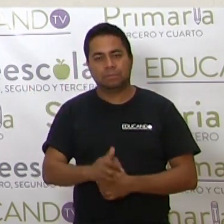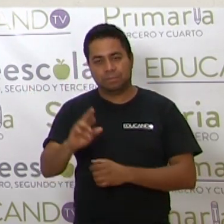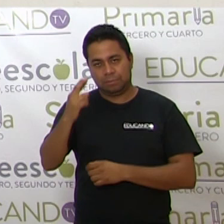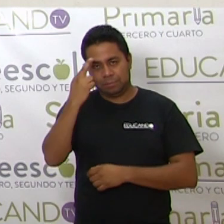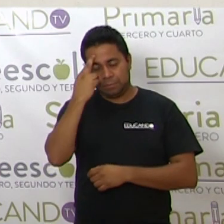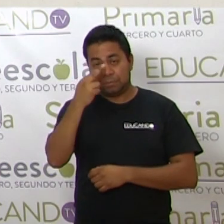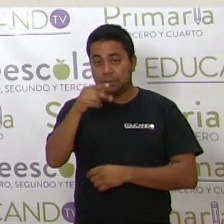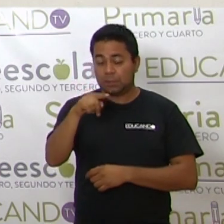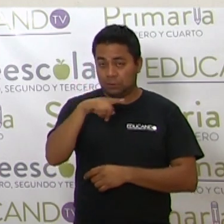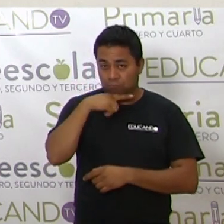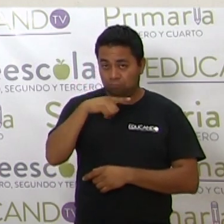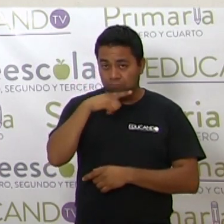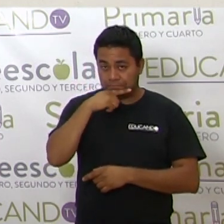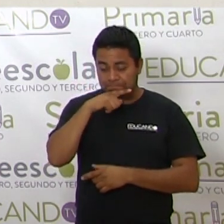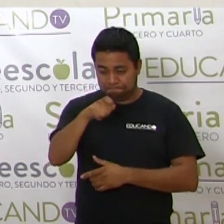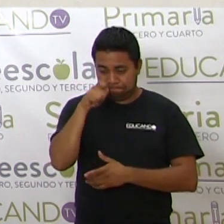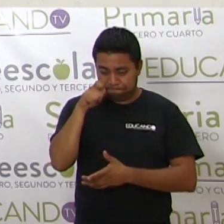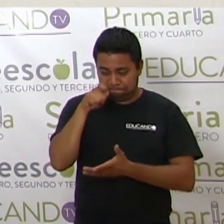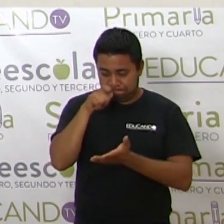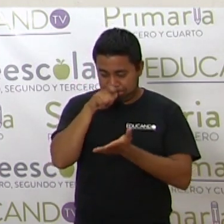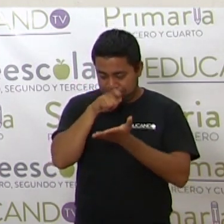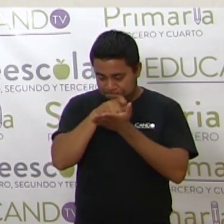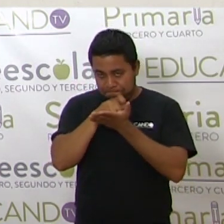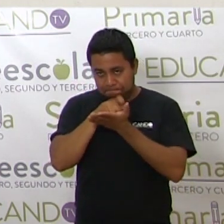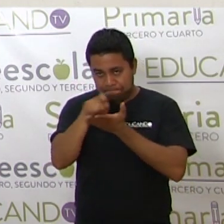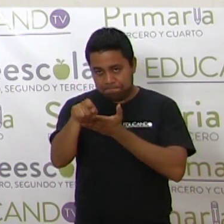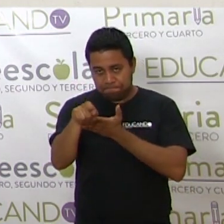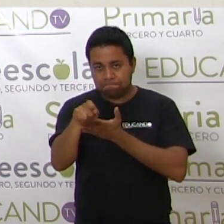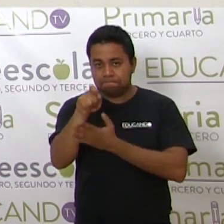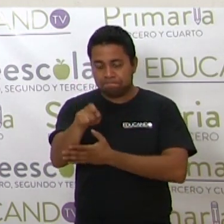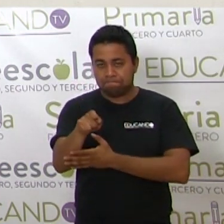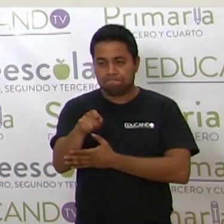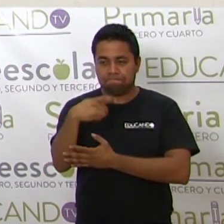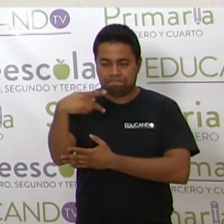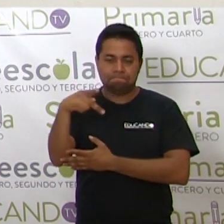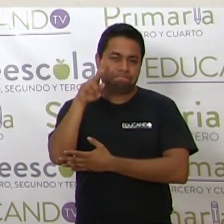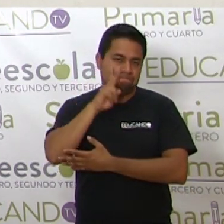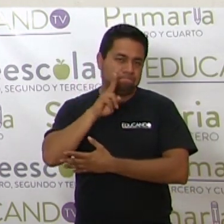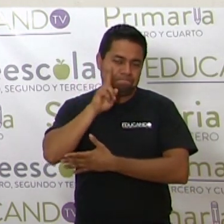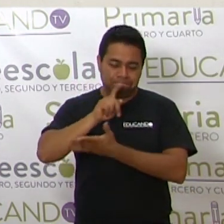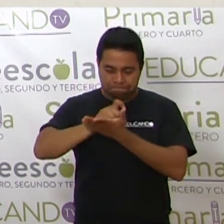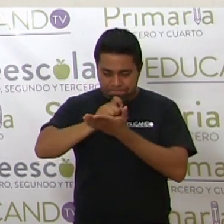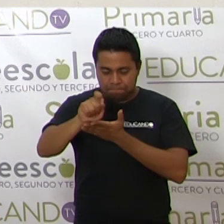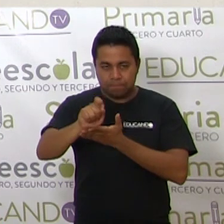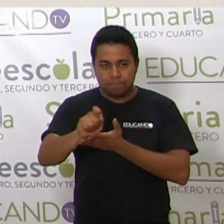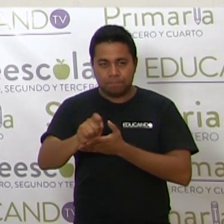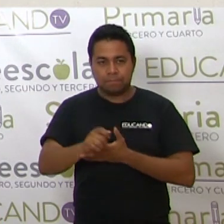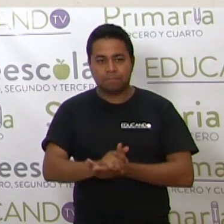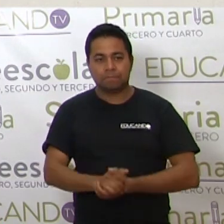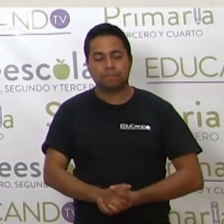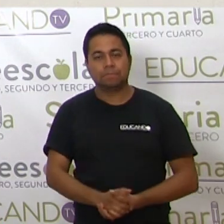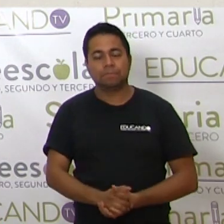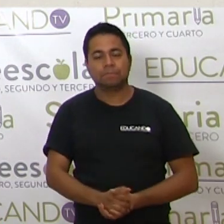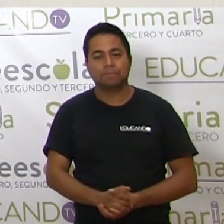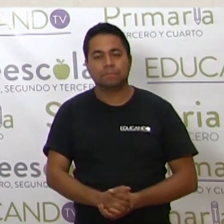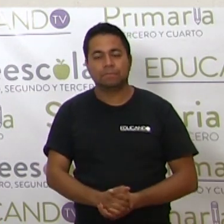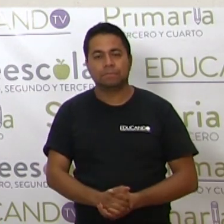tu lápiz correctamente y trata de hacer tu trazo ay dios